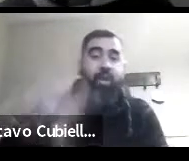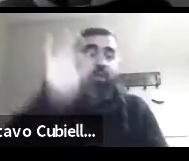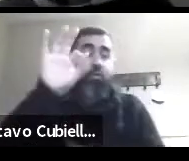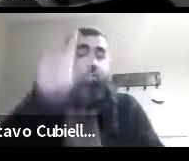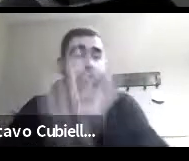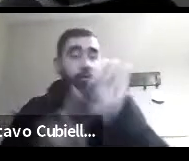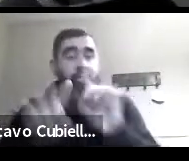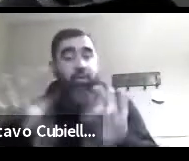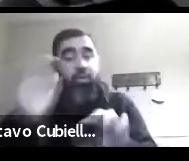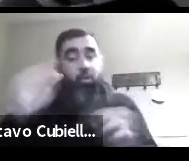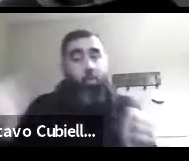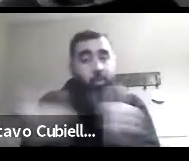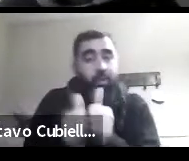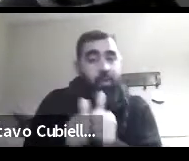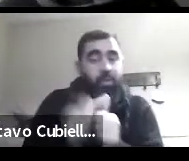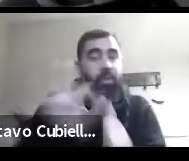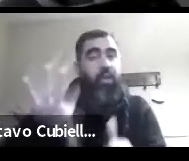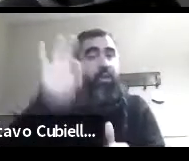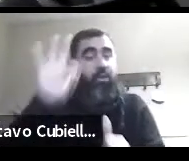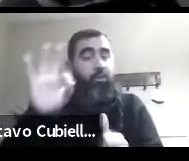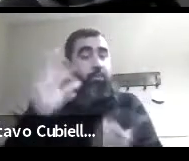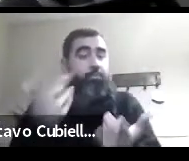la pareja, elige un montón de